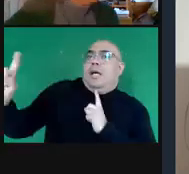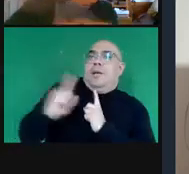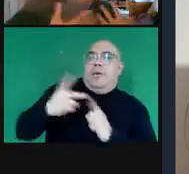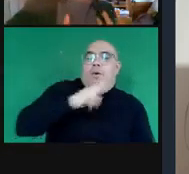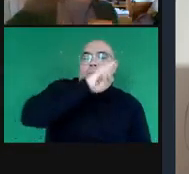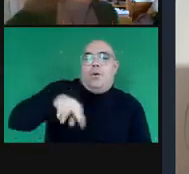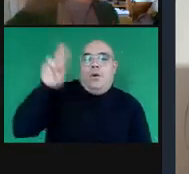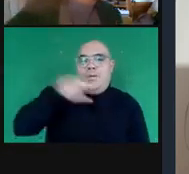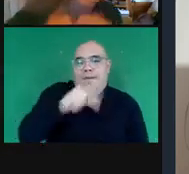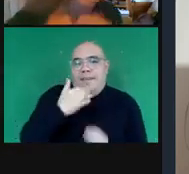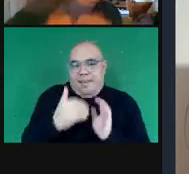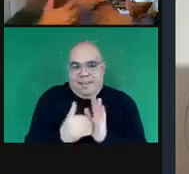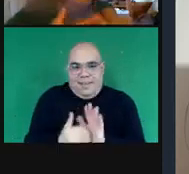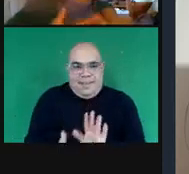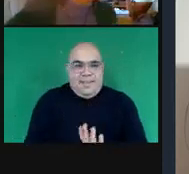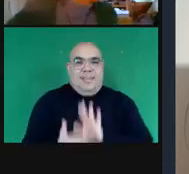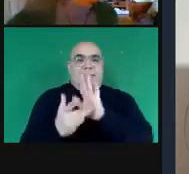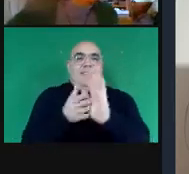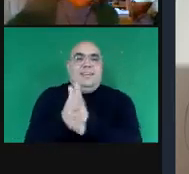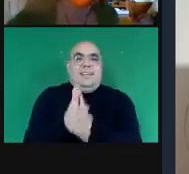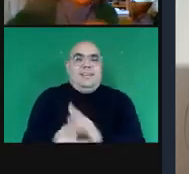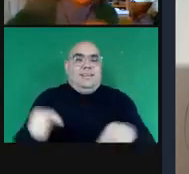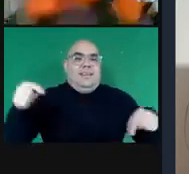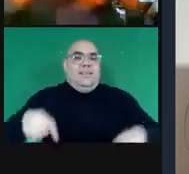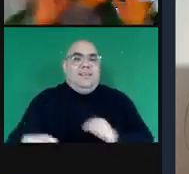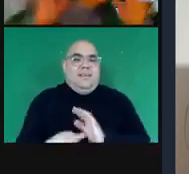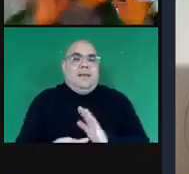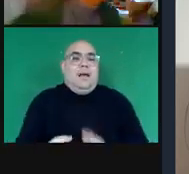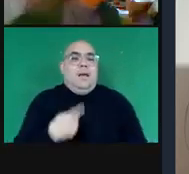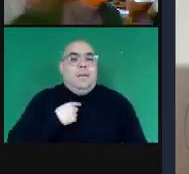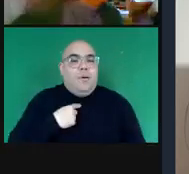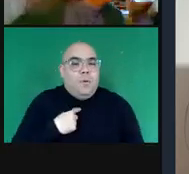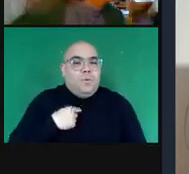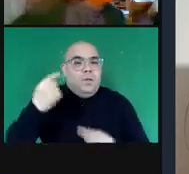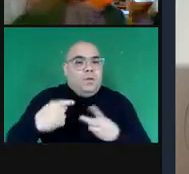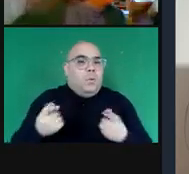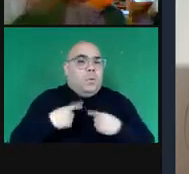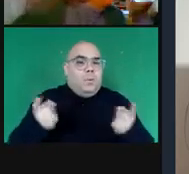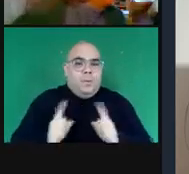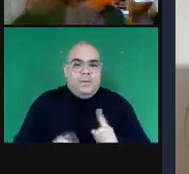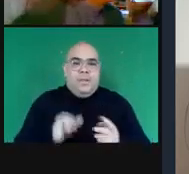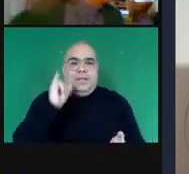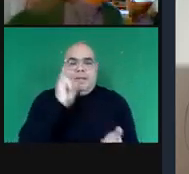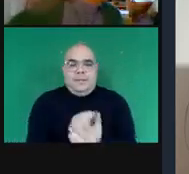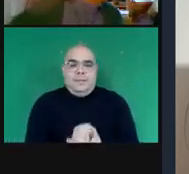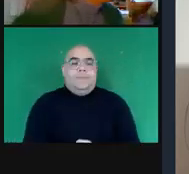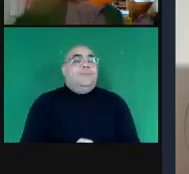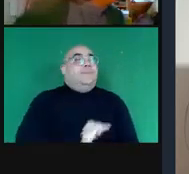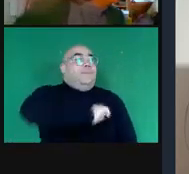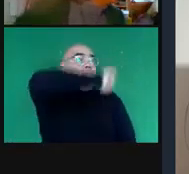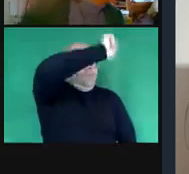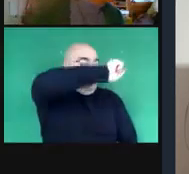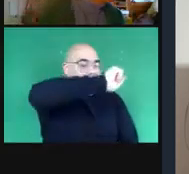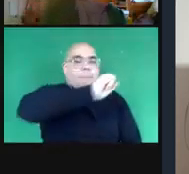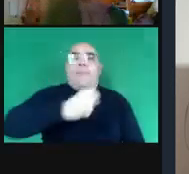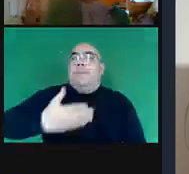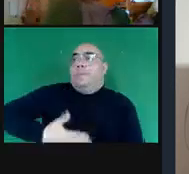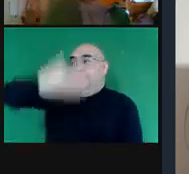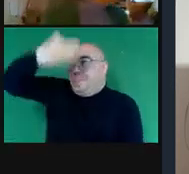decir para decirnos aquí estamos, les guste o no. Encontramos grafitis y murales de diferente calidad,